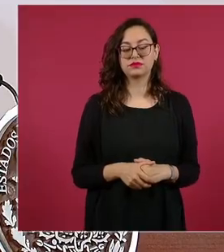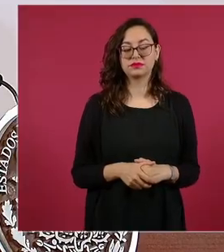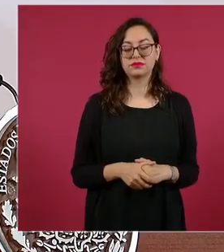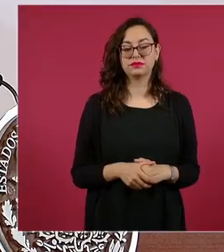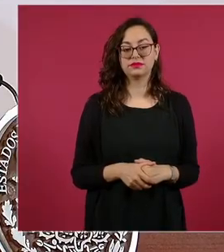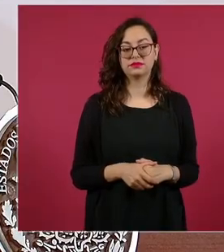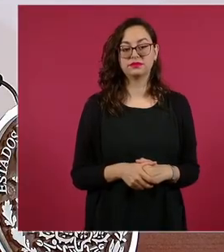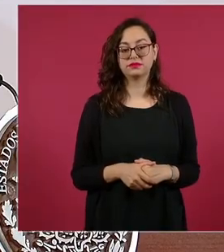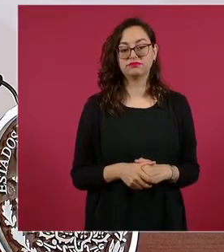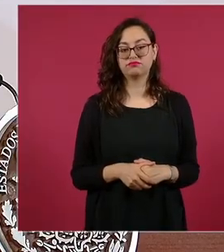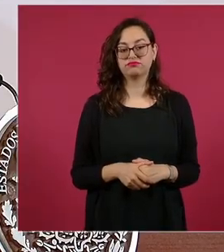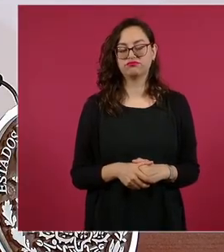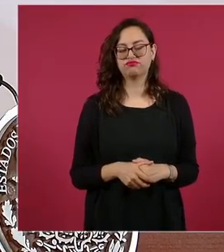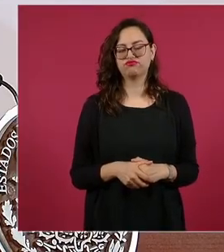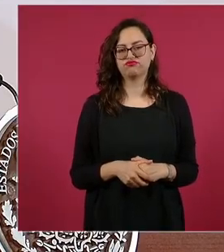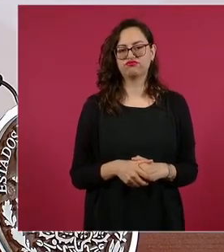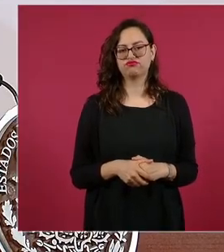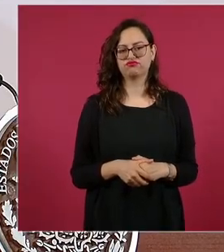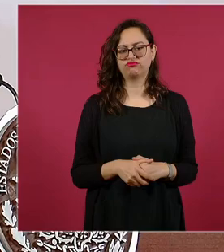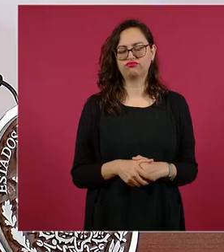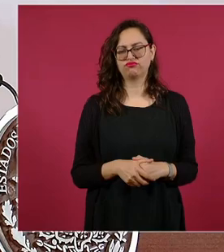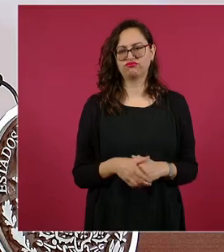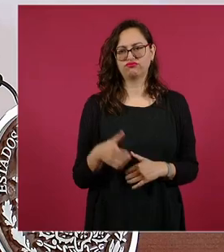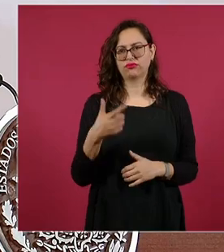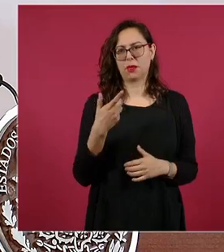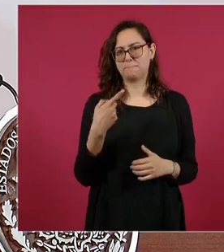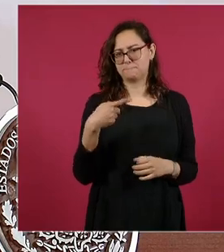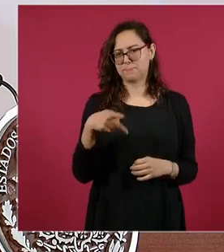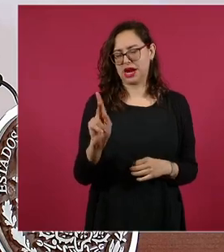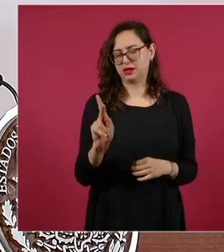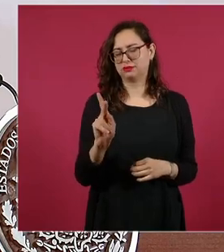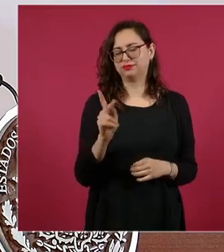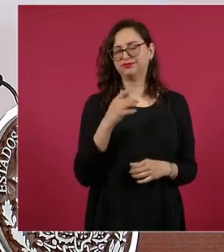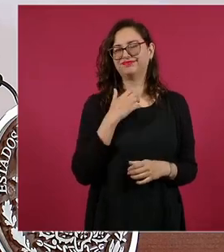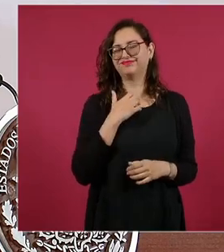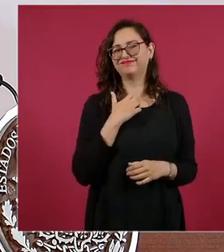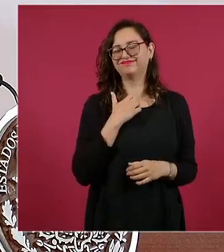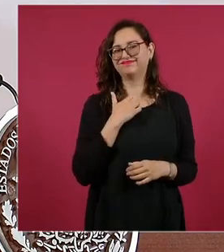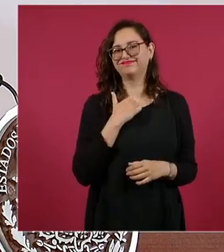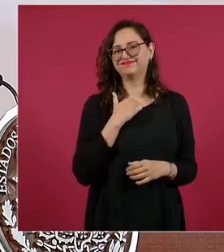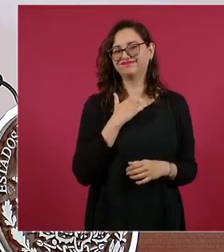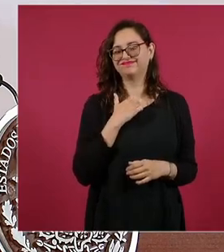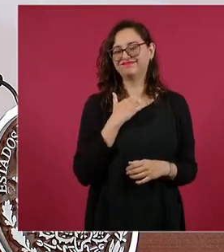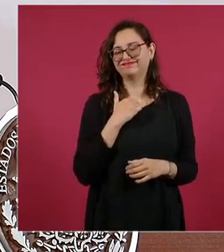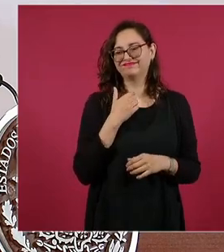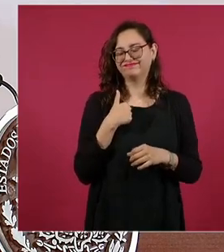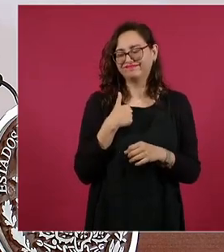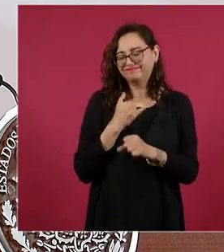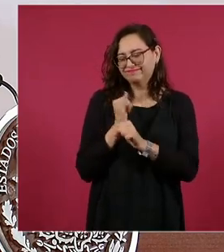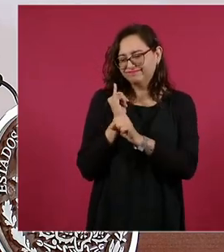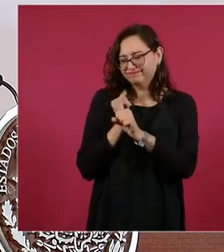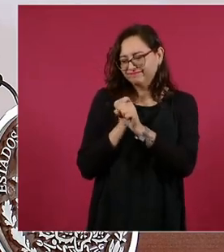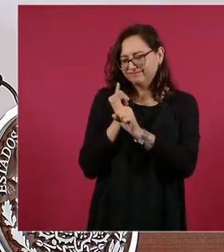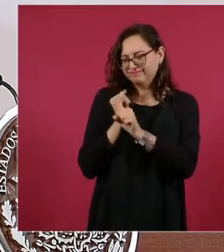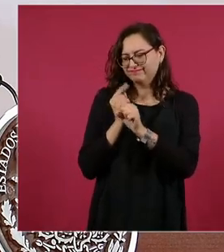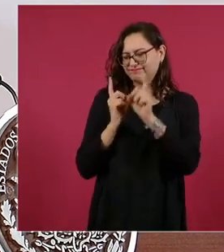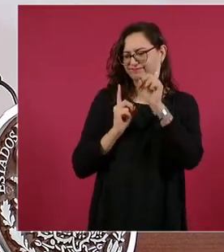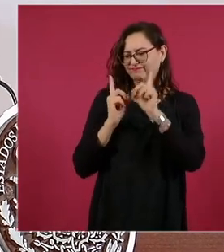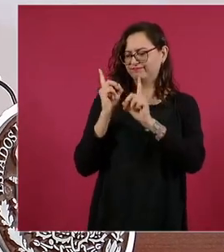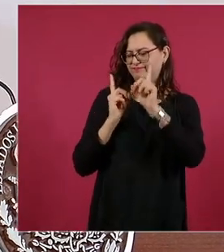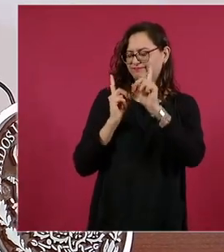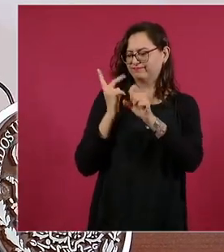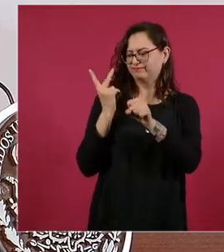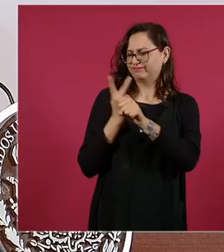me pregunté entonces porque como me gusta la investigación que por qué no